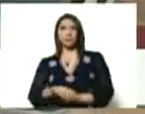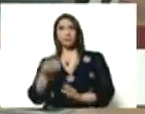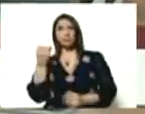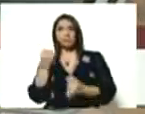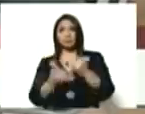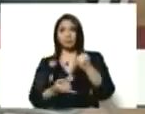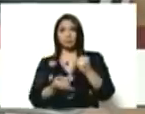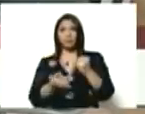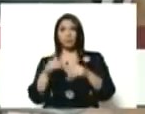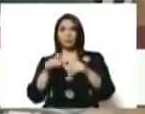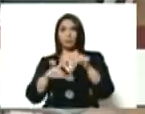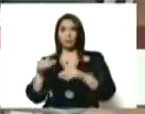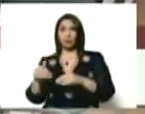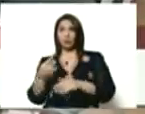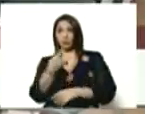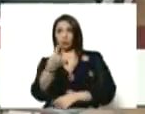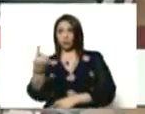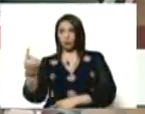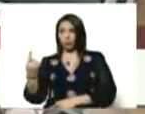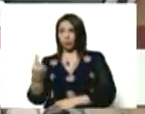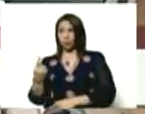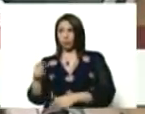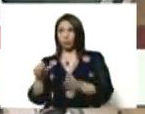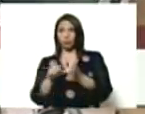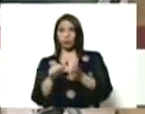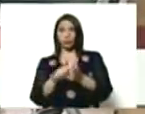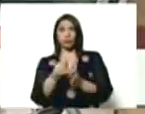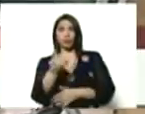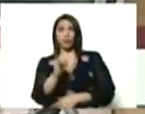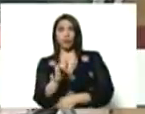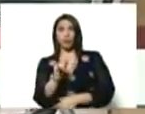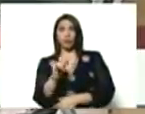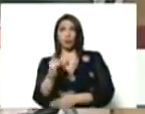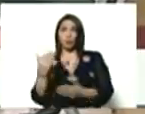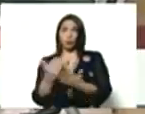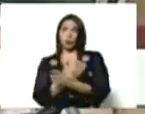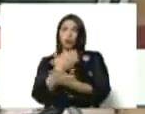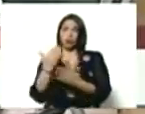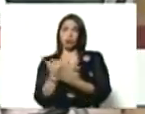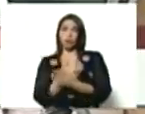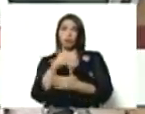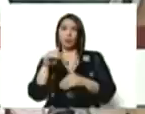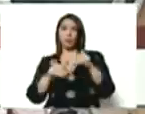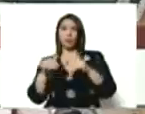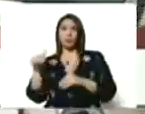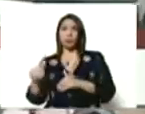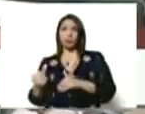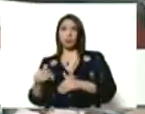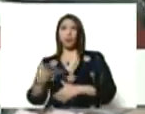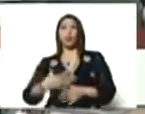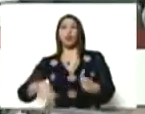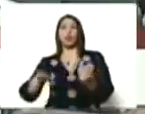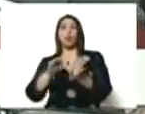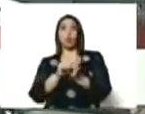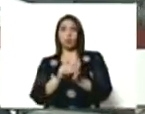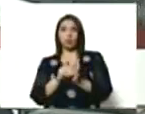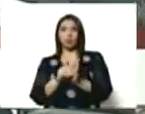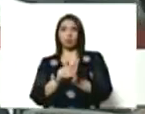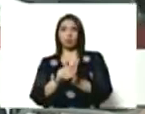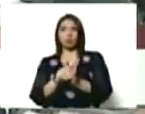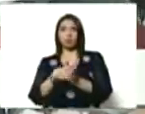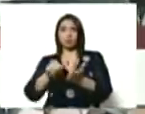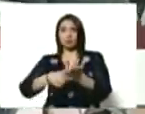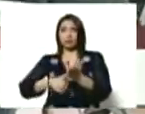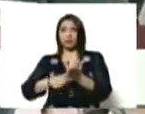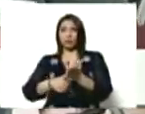Finalmente, el votante se dirige a la estación donde se encuentra el cuaderno de votación. Coloca nuevamente la cédula en el portacédula para que